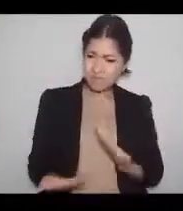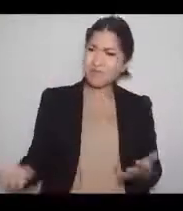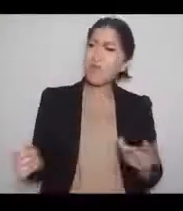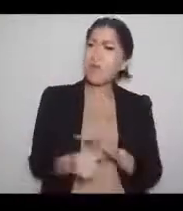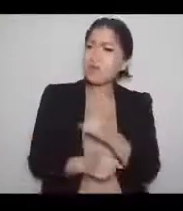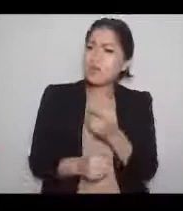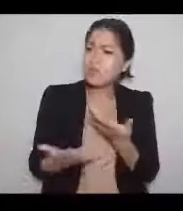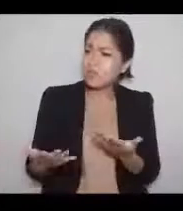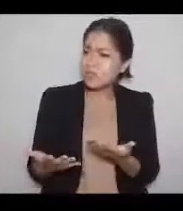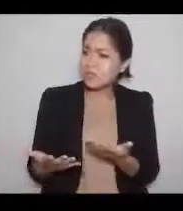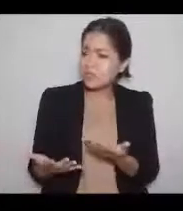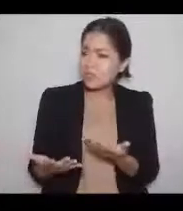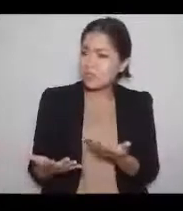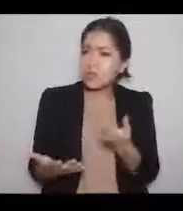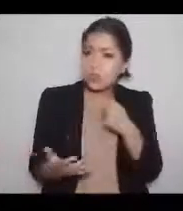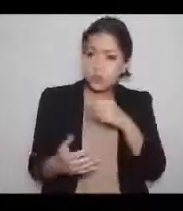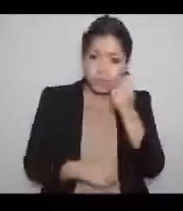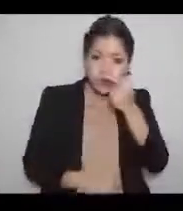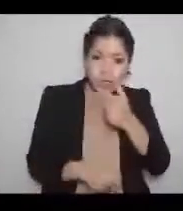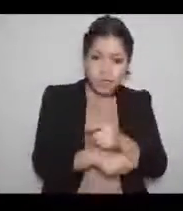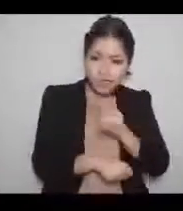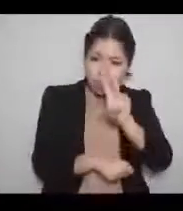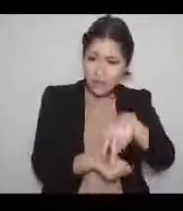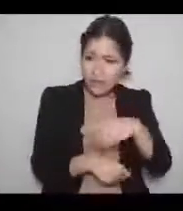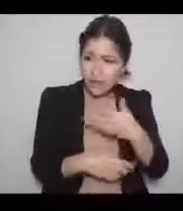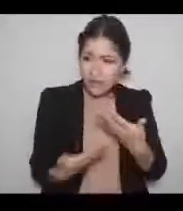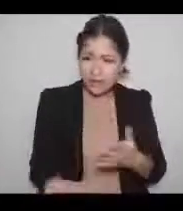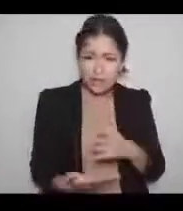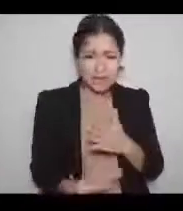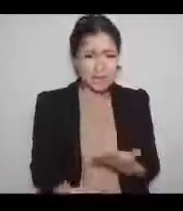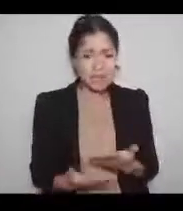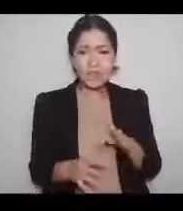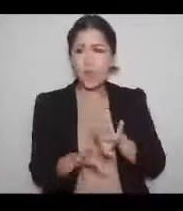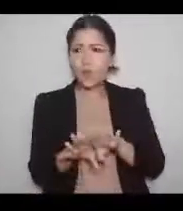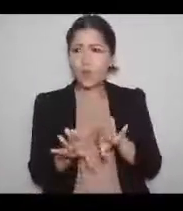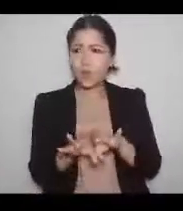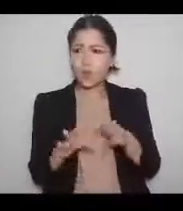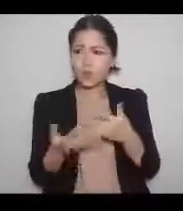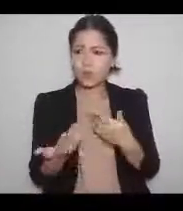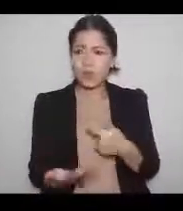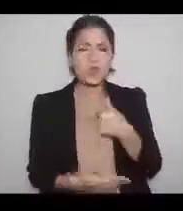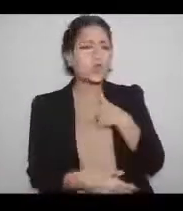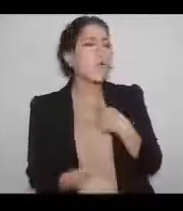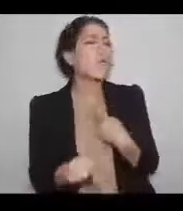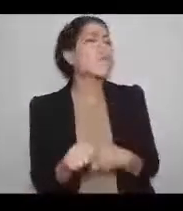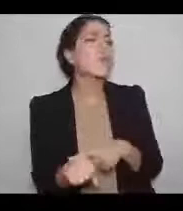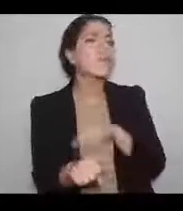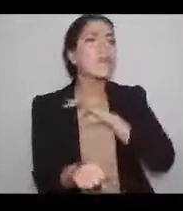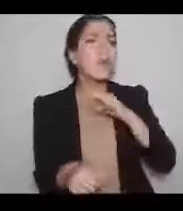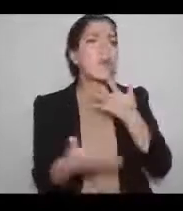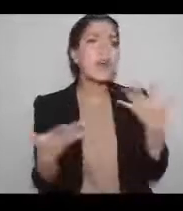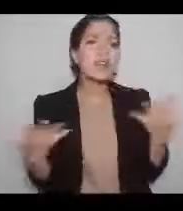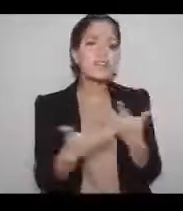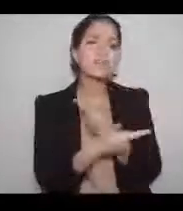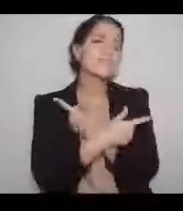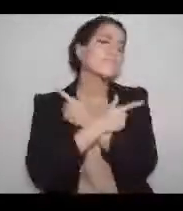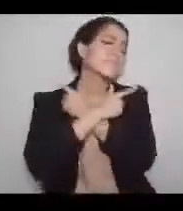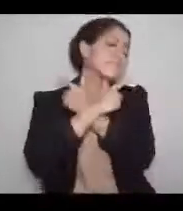cuenta del ridículo que estás haciendo? Soy enfermo. Puedo darme ese lujo. En un